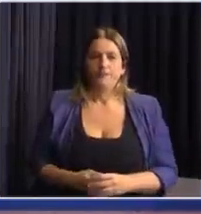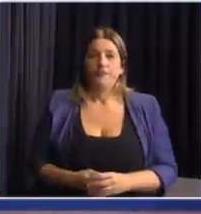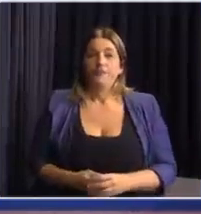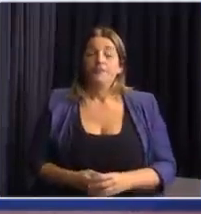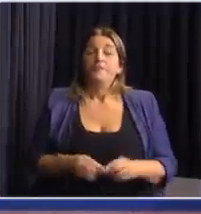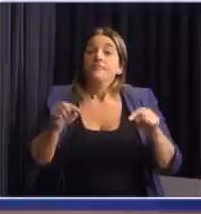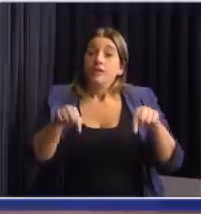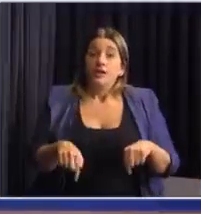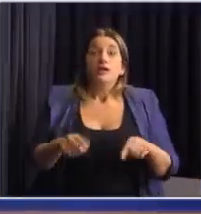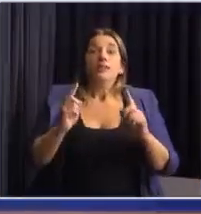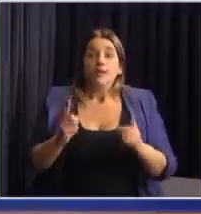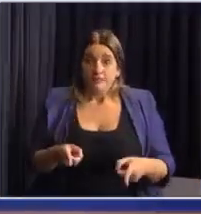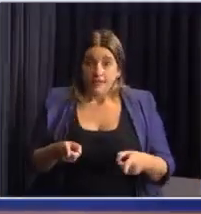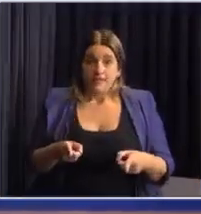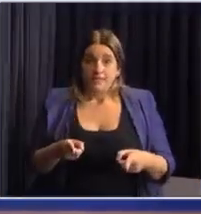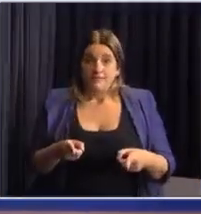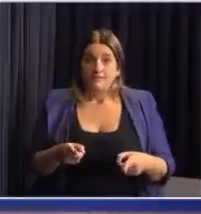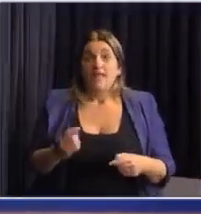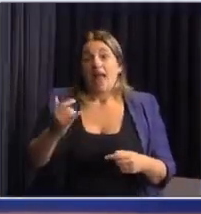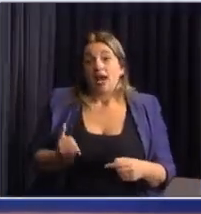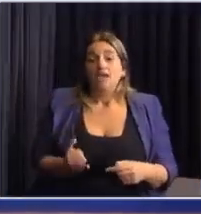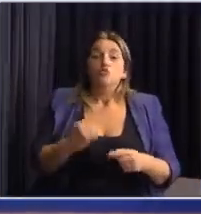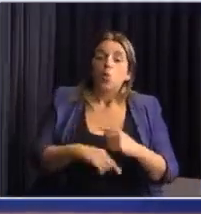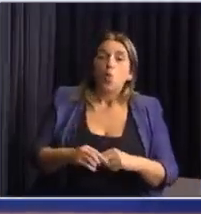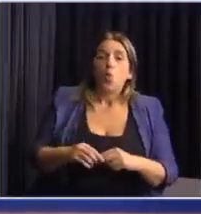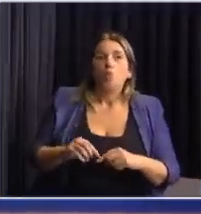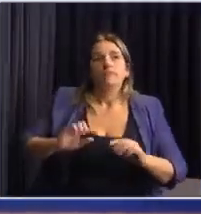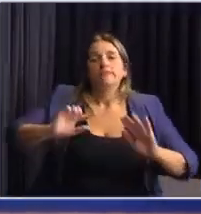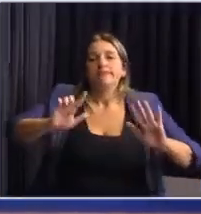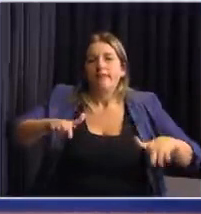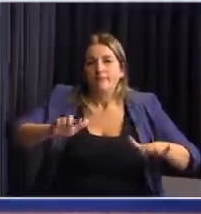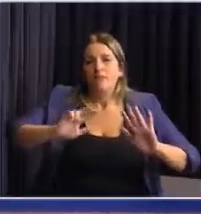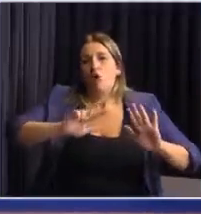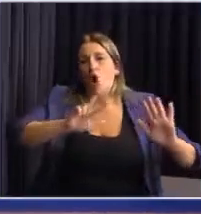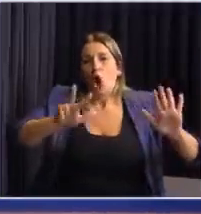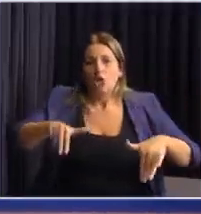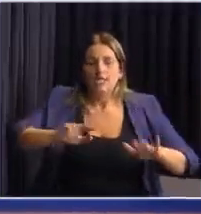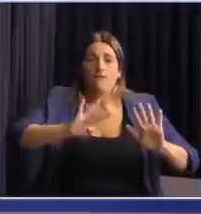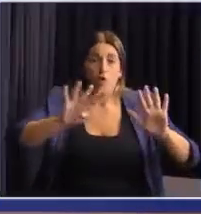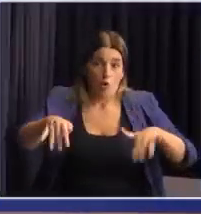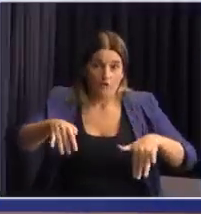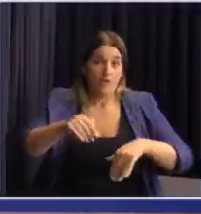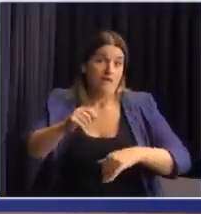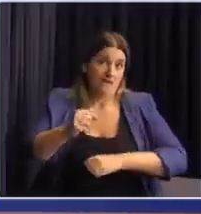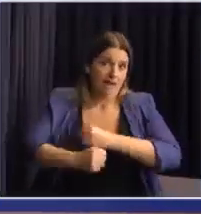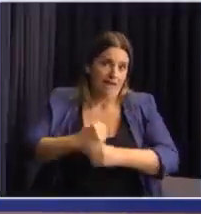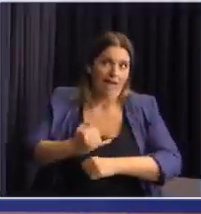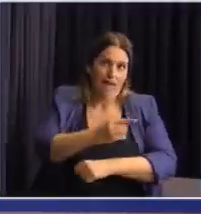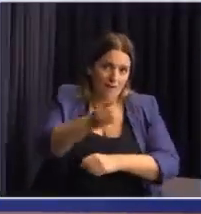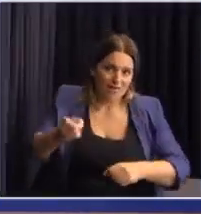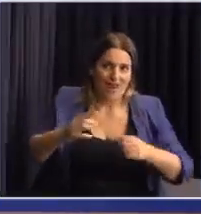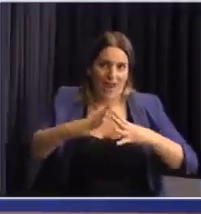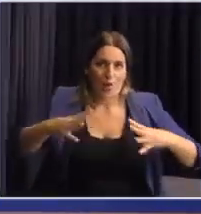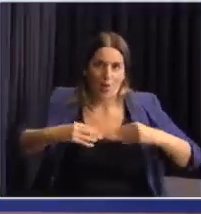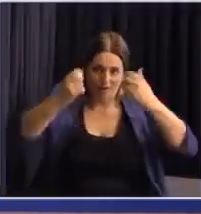Eso incluye también a los séptimos, octavos y novenos que existen en muchas